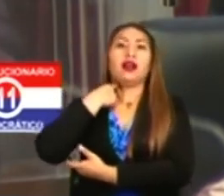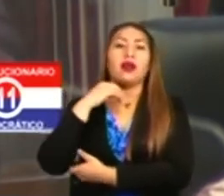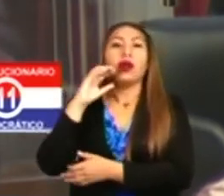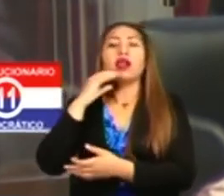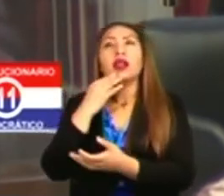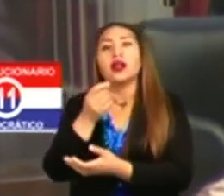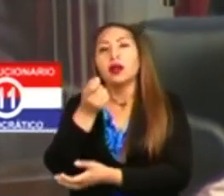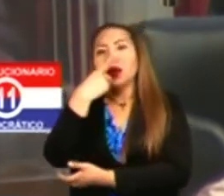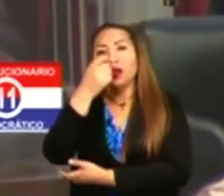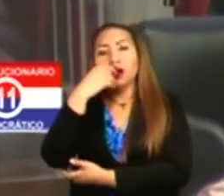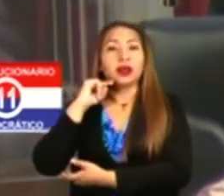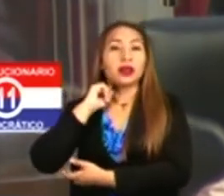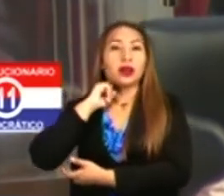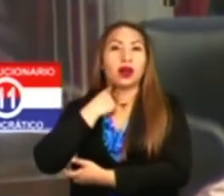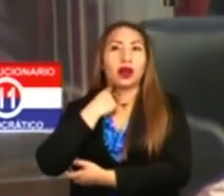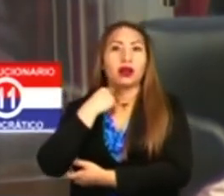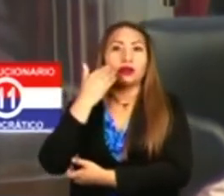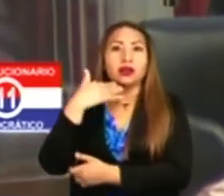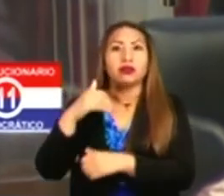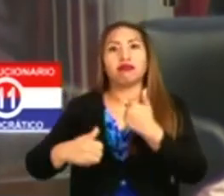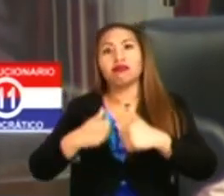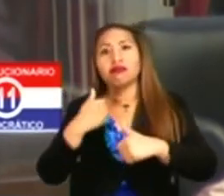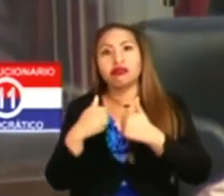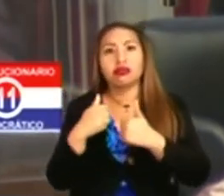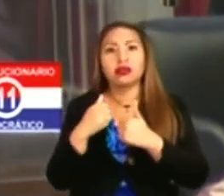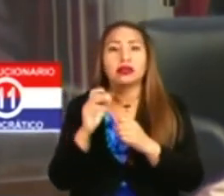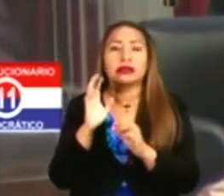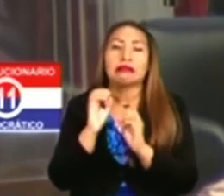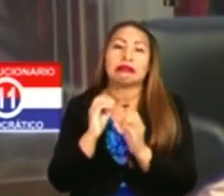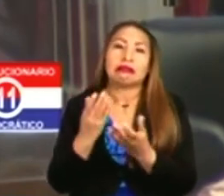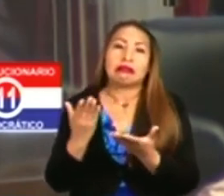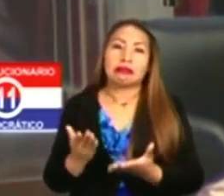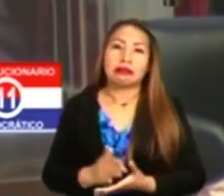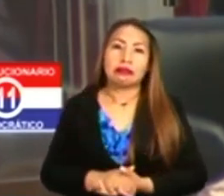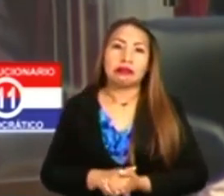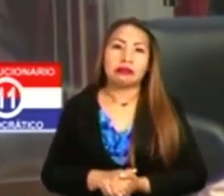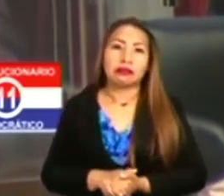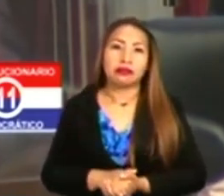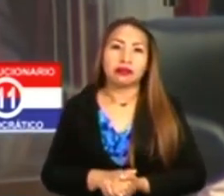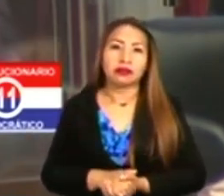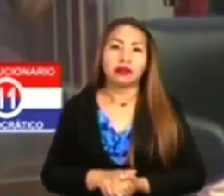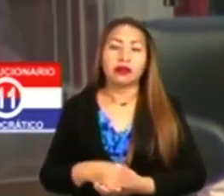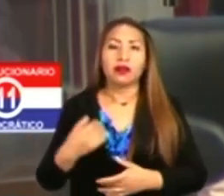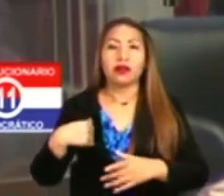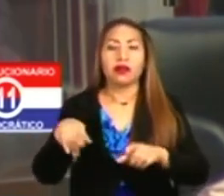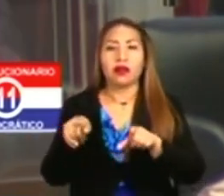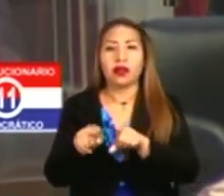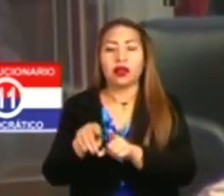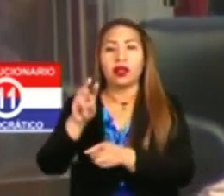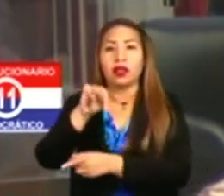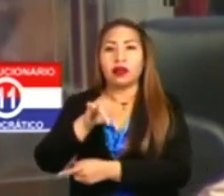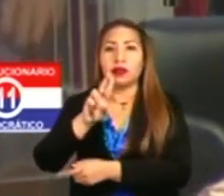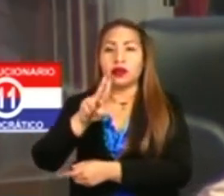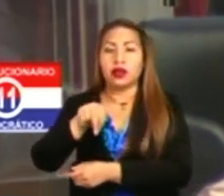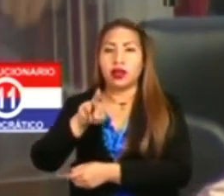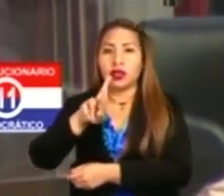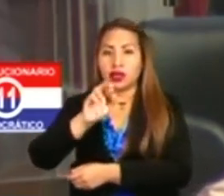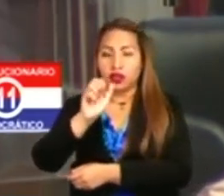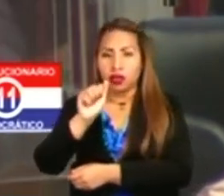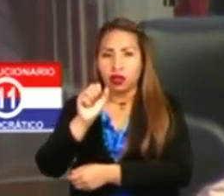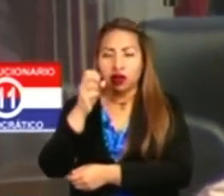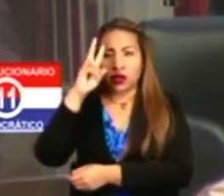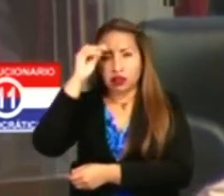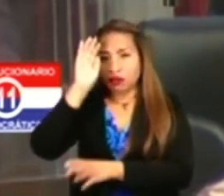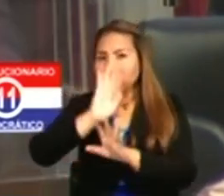mafias de las mineras y de los puertos, que tampoco pagan. Entonces, ahí está la plata, ahí está